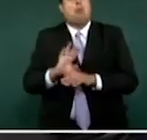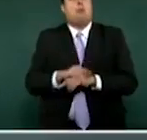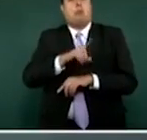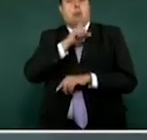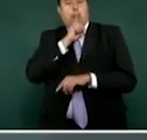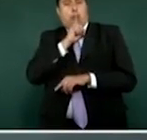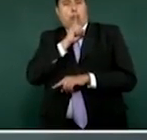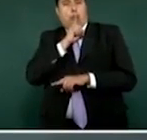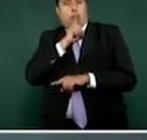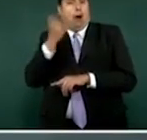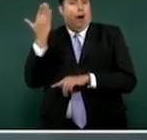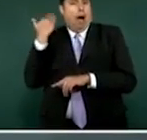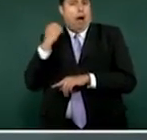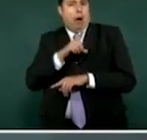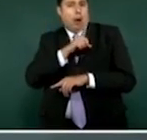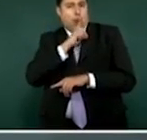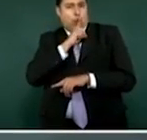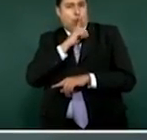el